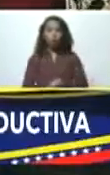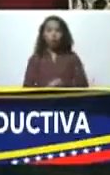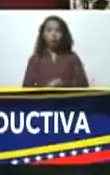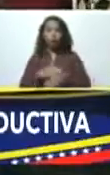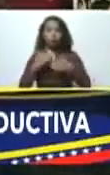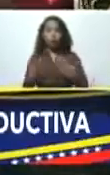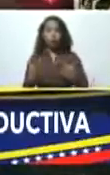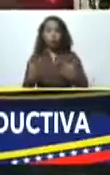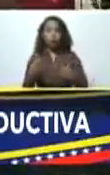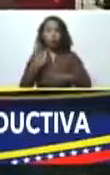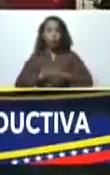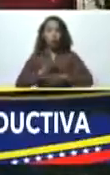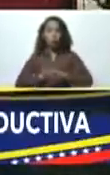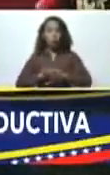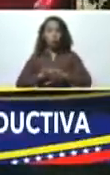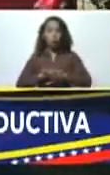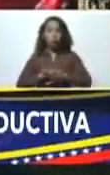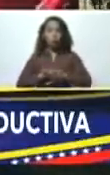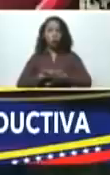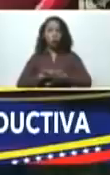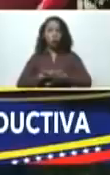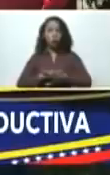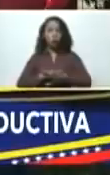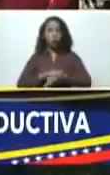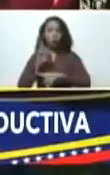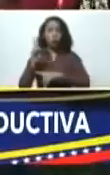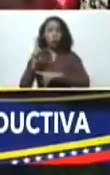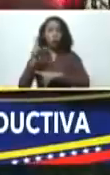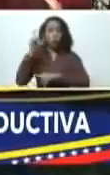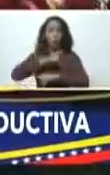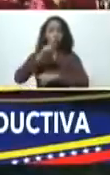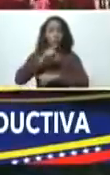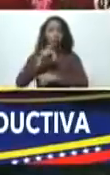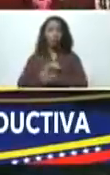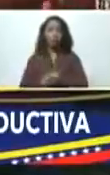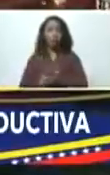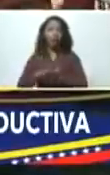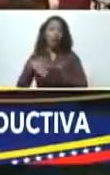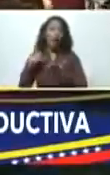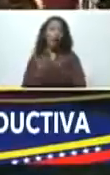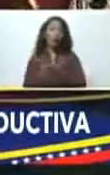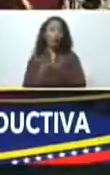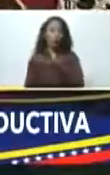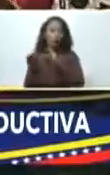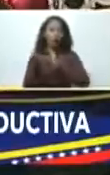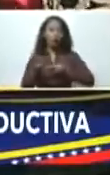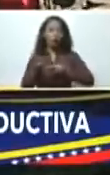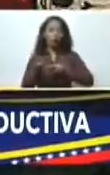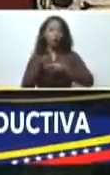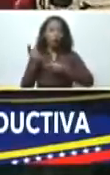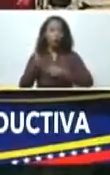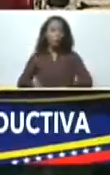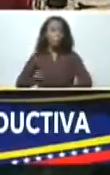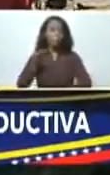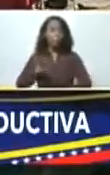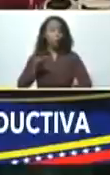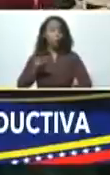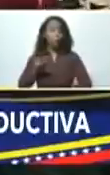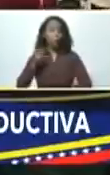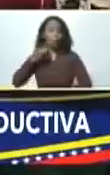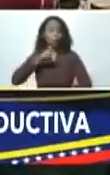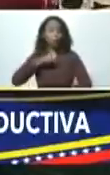de lo que esta ganadería, desde su requerimiento hasta lo que nos da. Eso es importante.